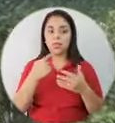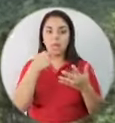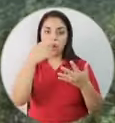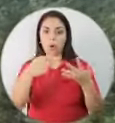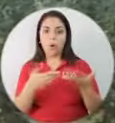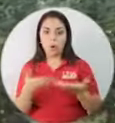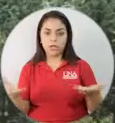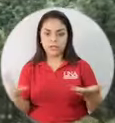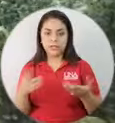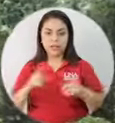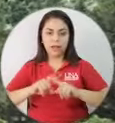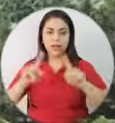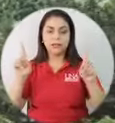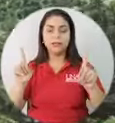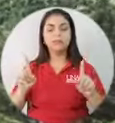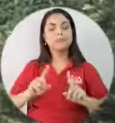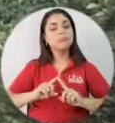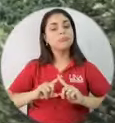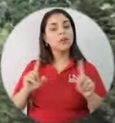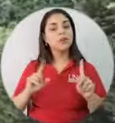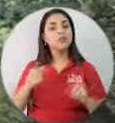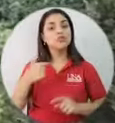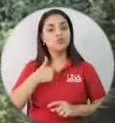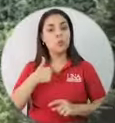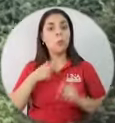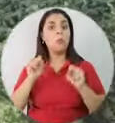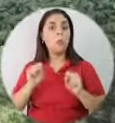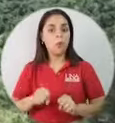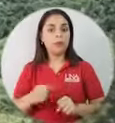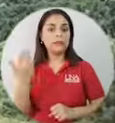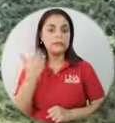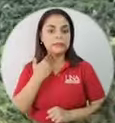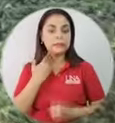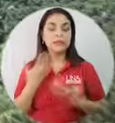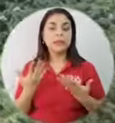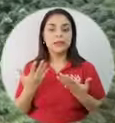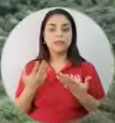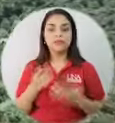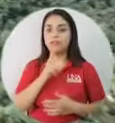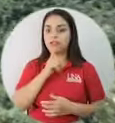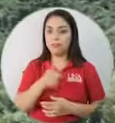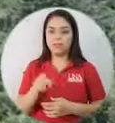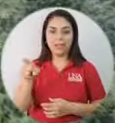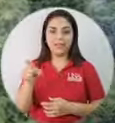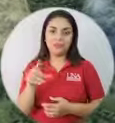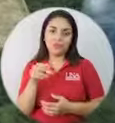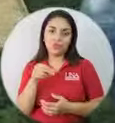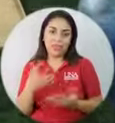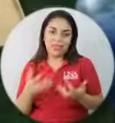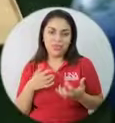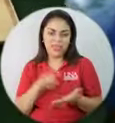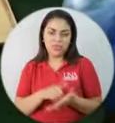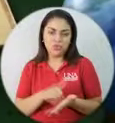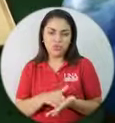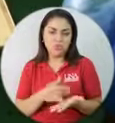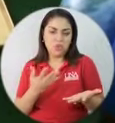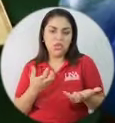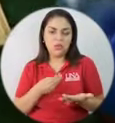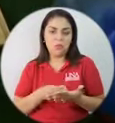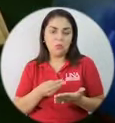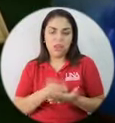condiciones específicas que lo hacen distinto, pero puedo caer en la dura realidad de que realmente no sea lo que el